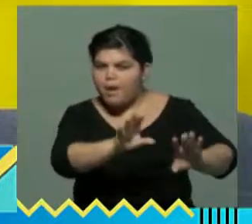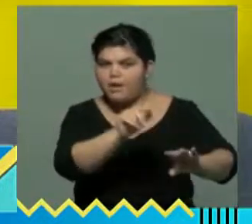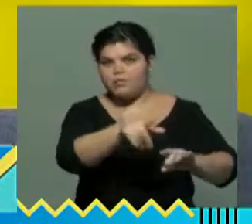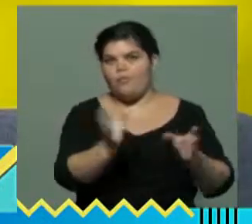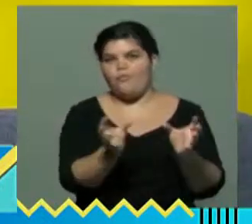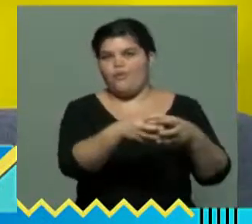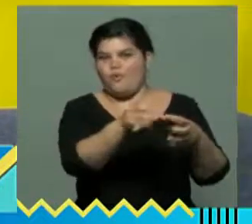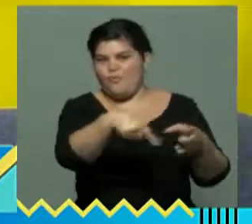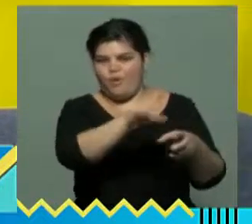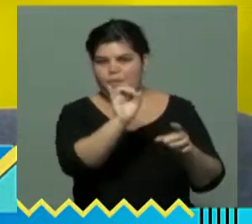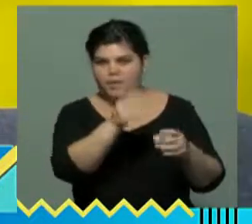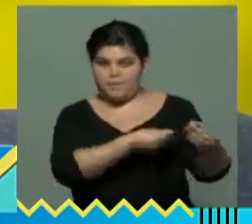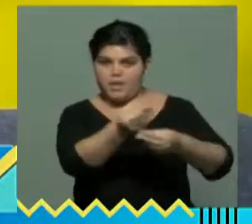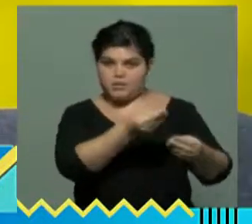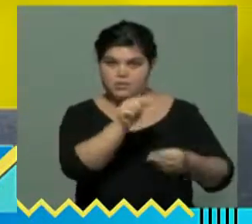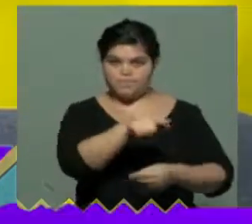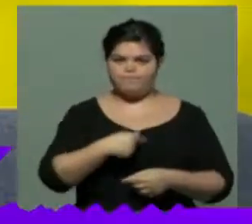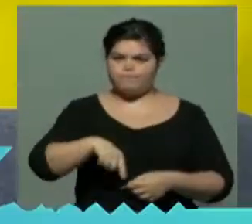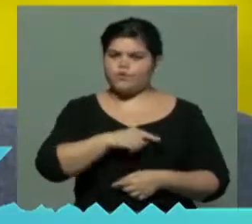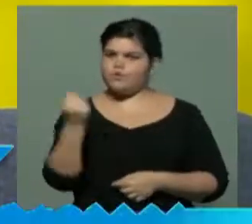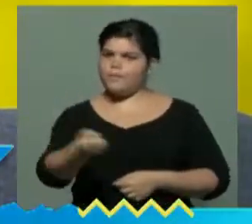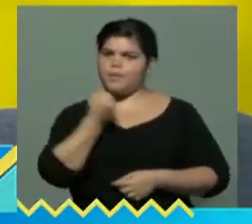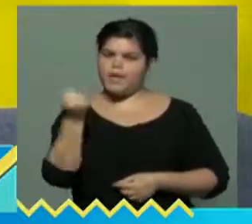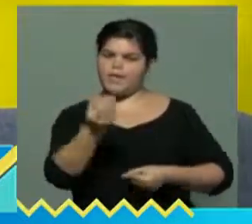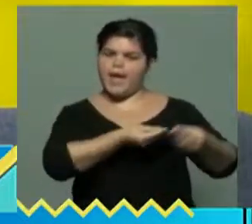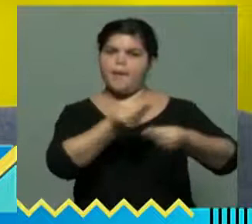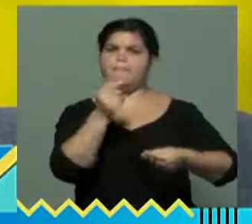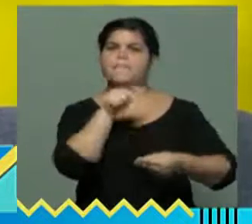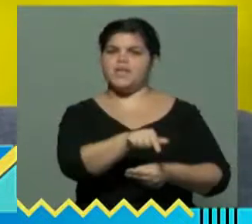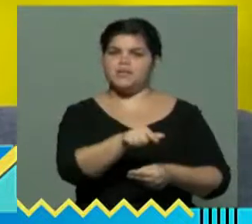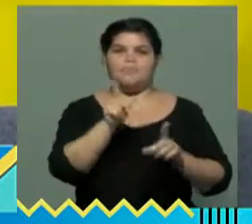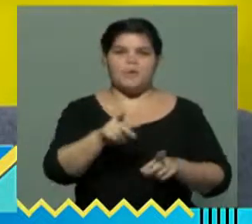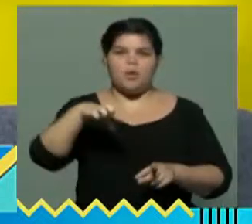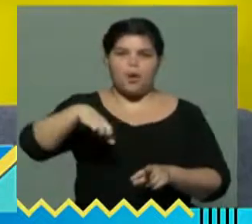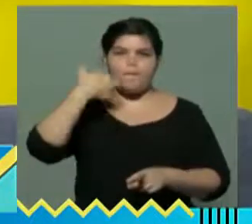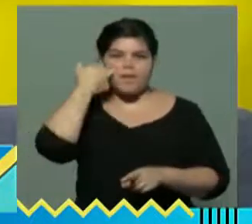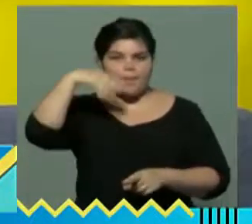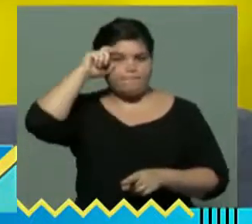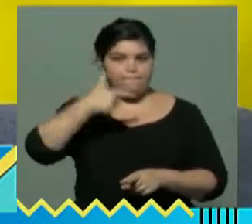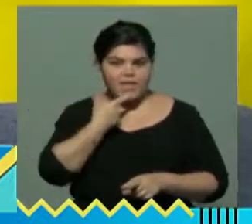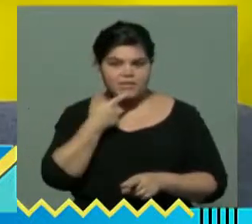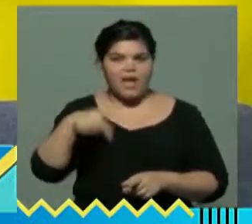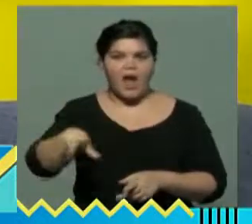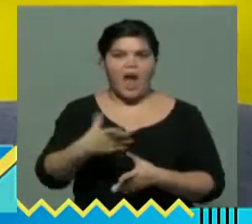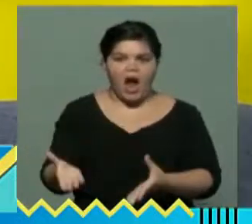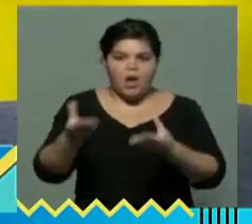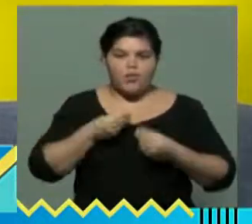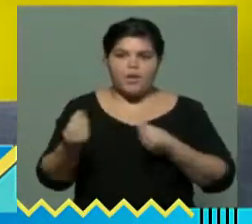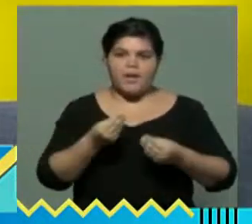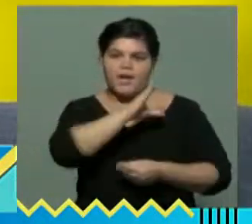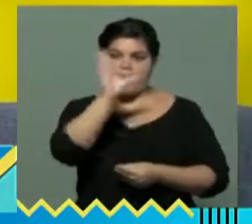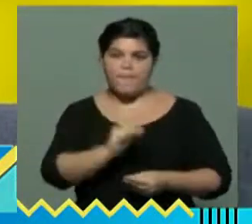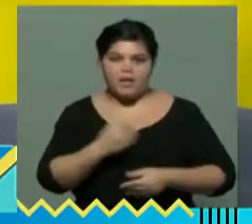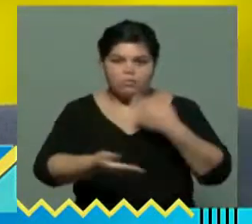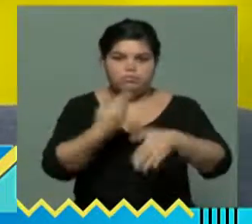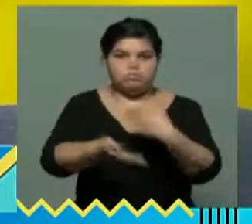del empresariado, y nosotros tenemos que entender que las empresas, sobre todo las pymes, como hablamos al principio, son las que sostienen este país. O sea, las empresas con sus